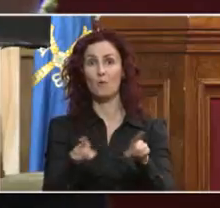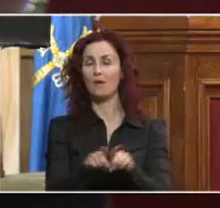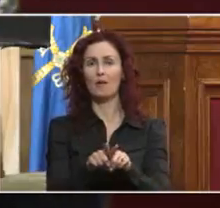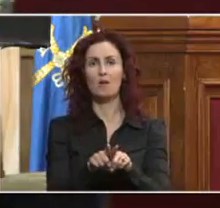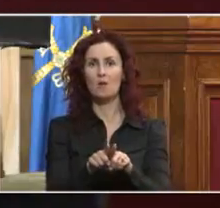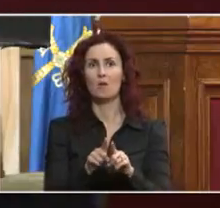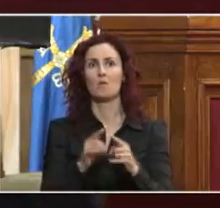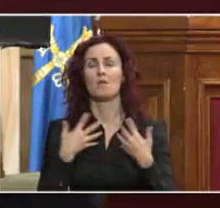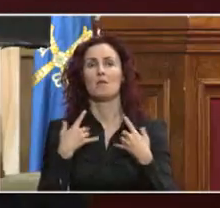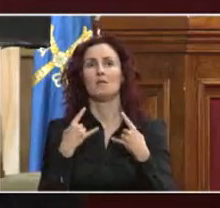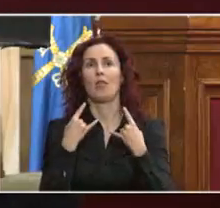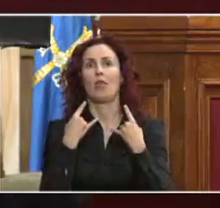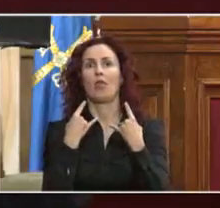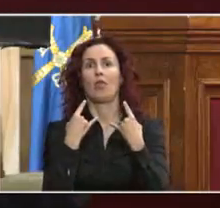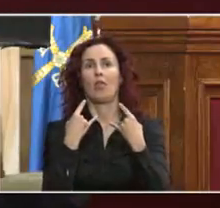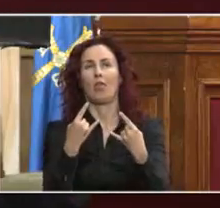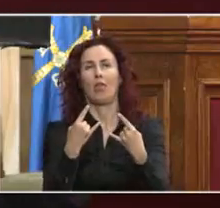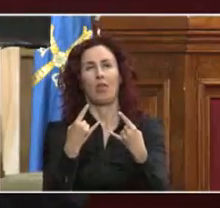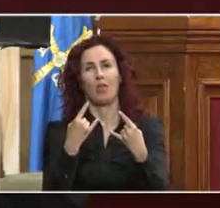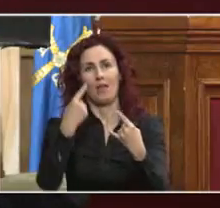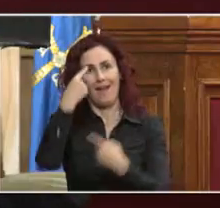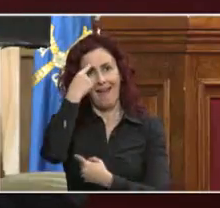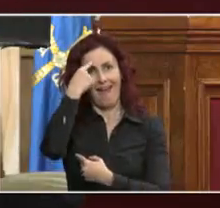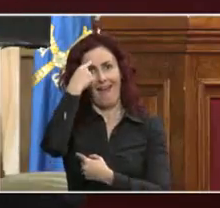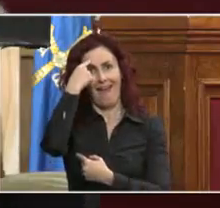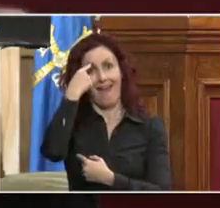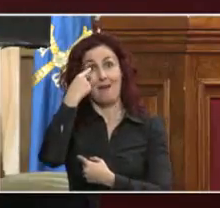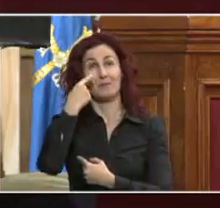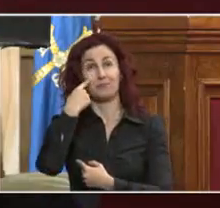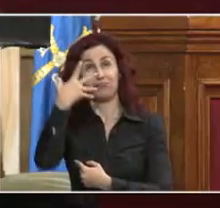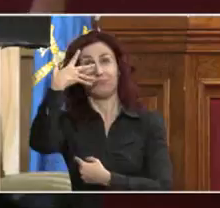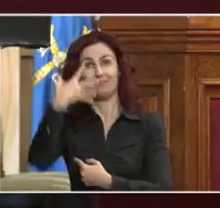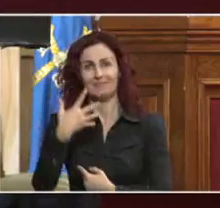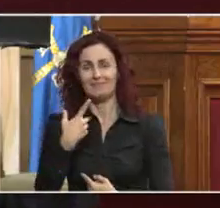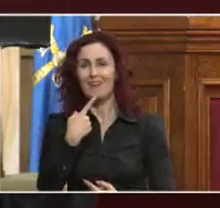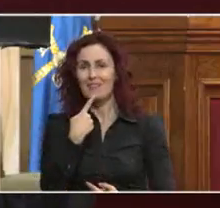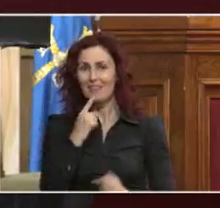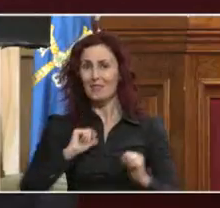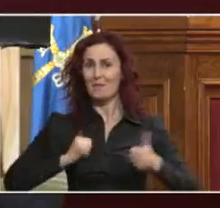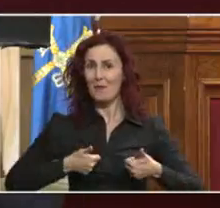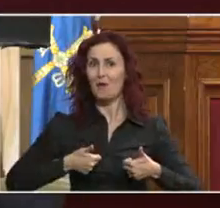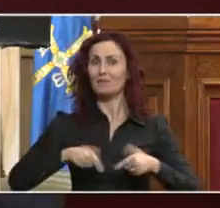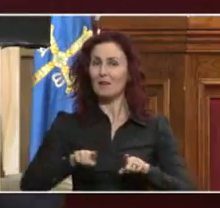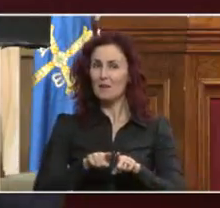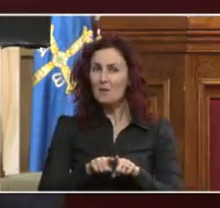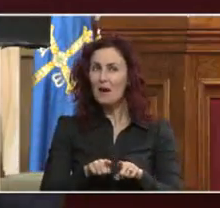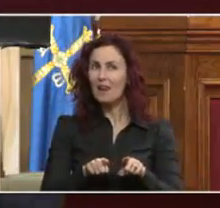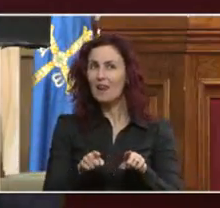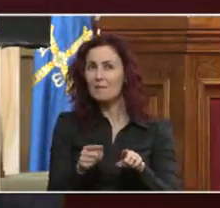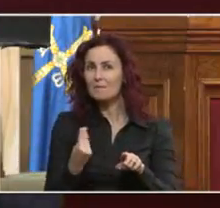fanáticos conspirantes que sí nos conocían, entonces empezaban a arrastrar a otros, ¿no?